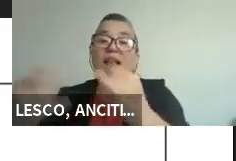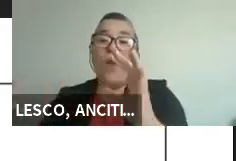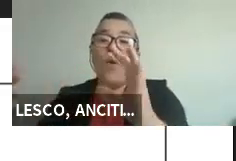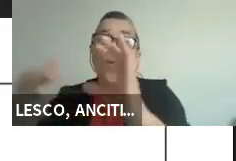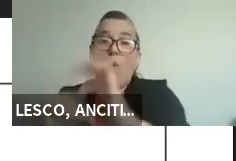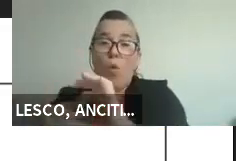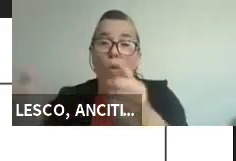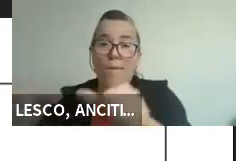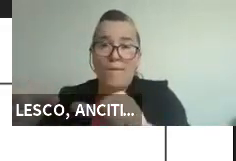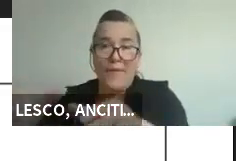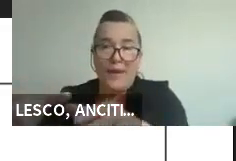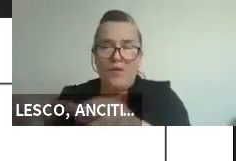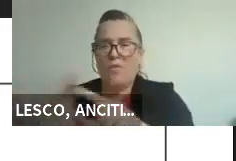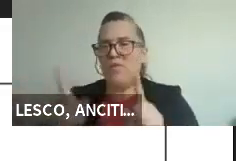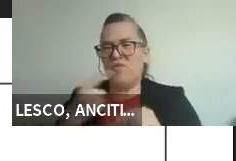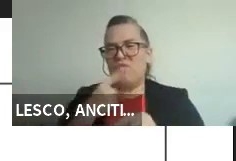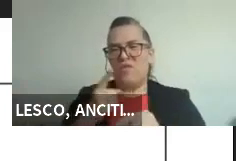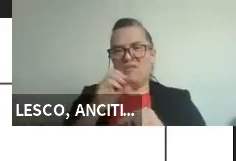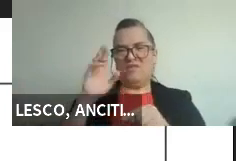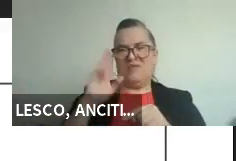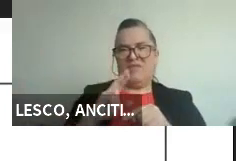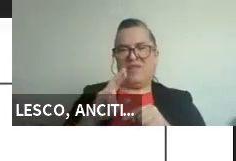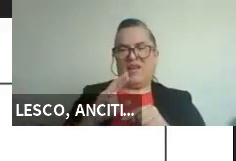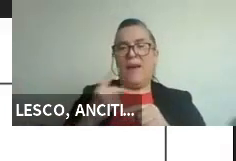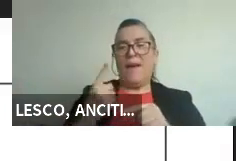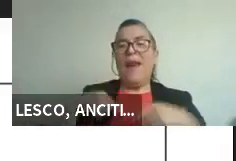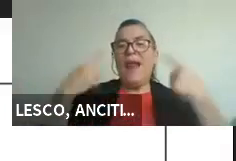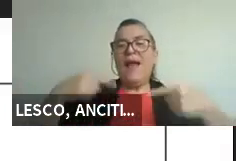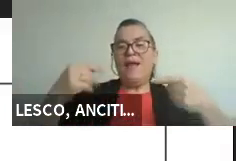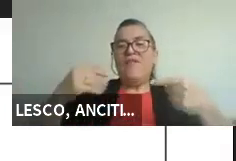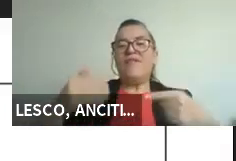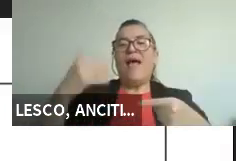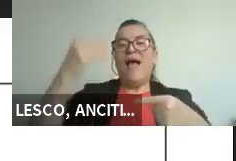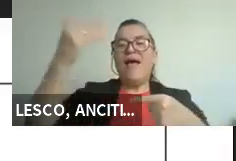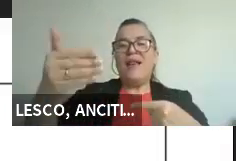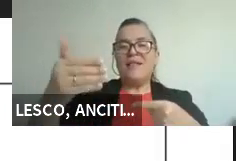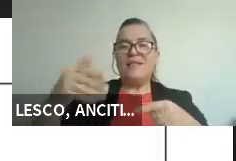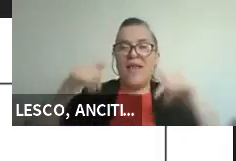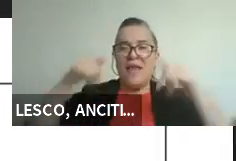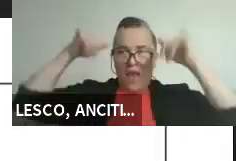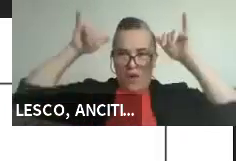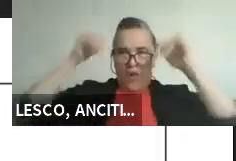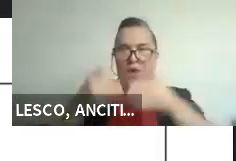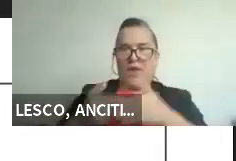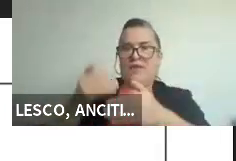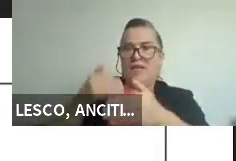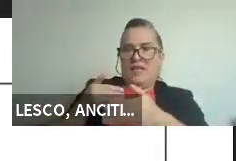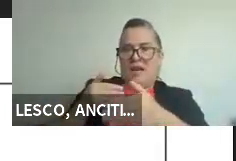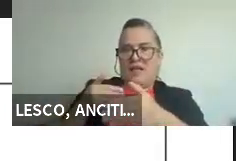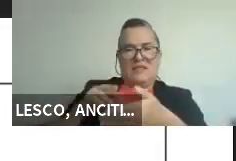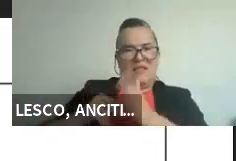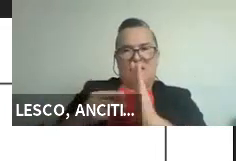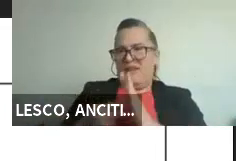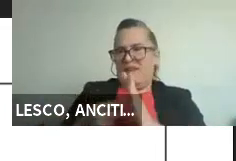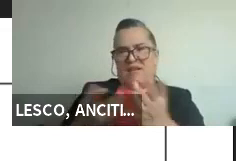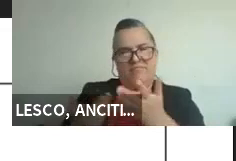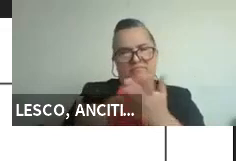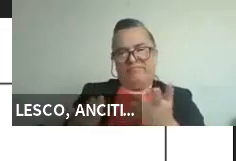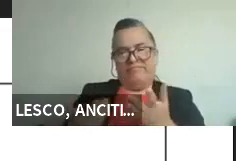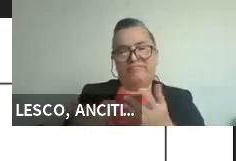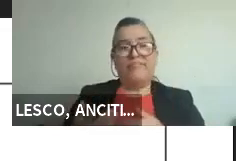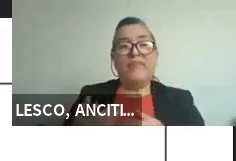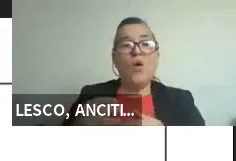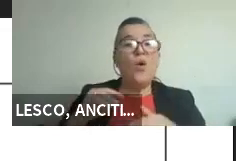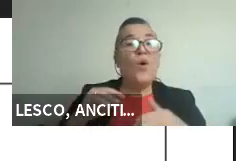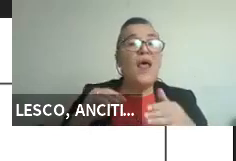pongamos cómo se usa decir en costa rica la carreta delante de los bueyes el libro de carolyn wágner que se llama the